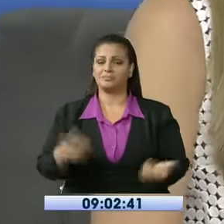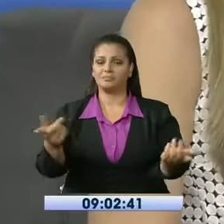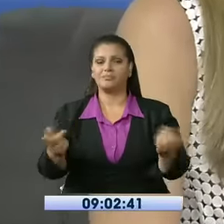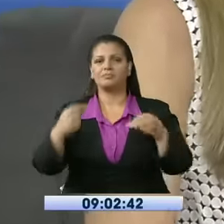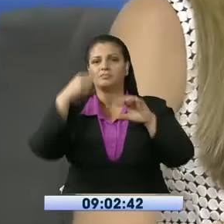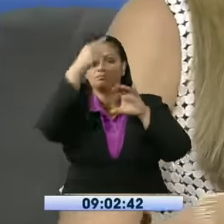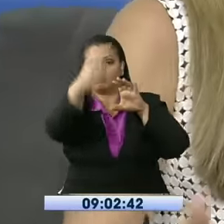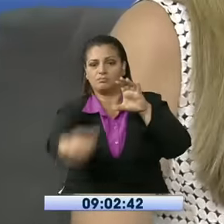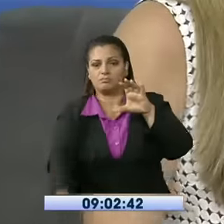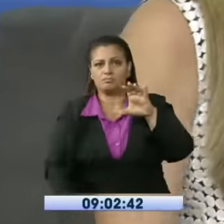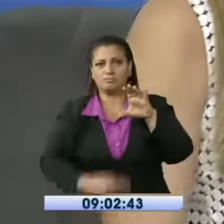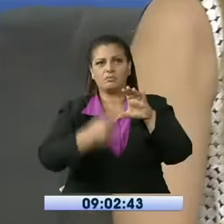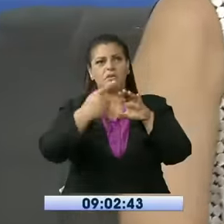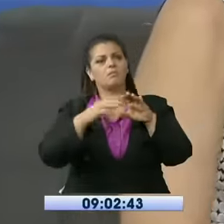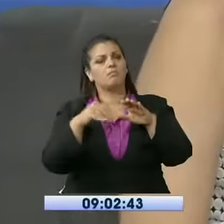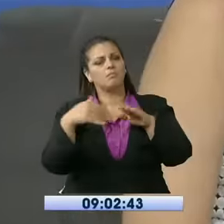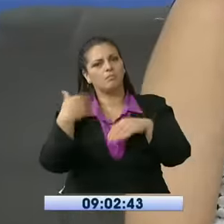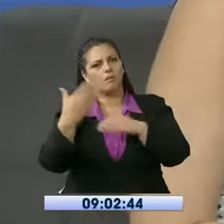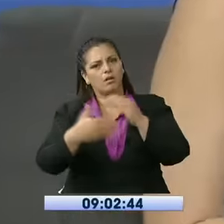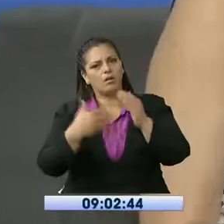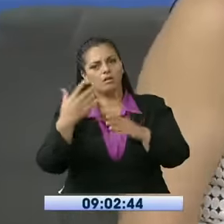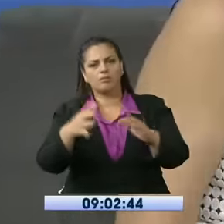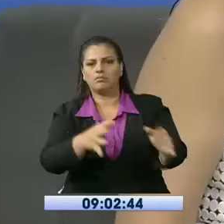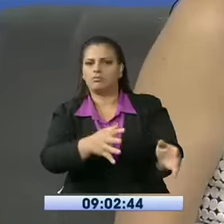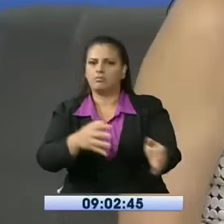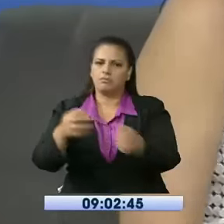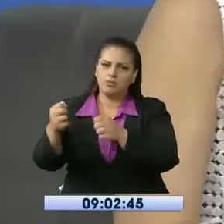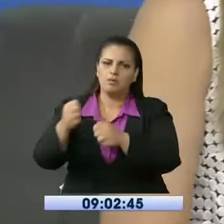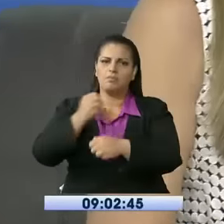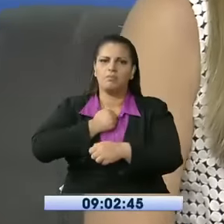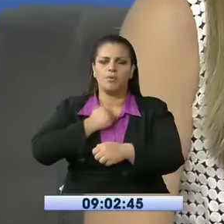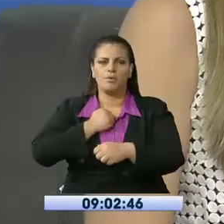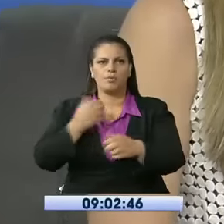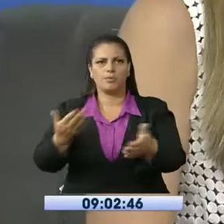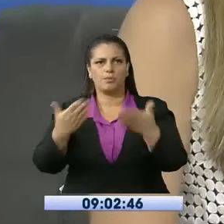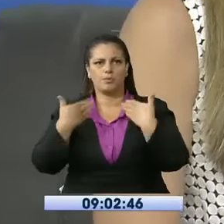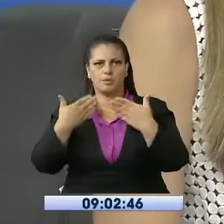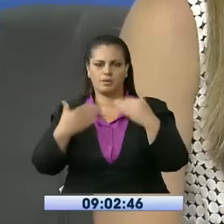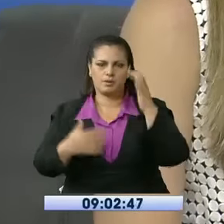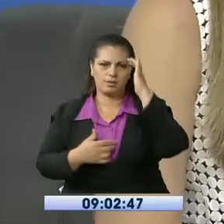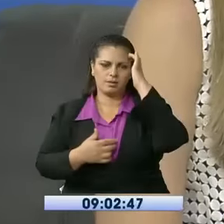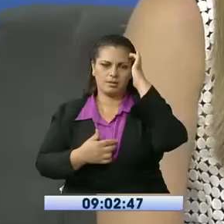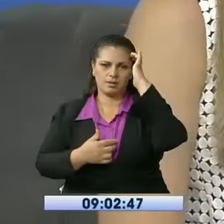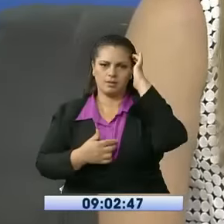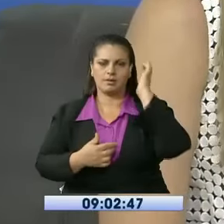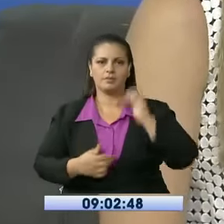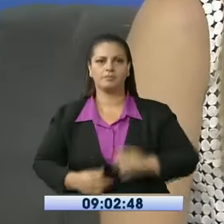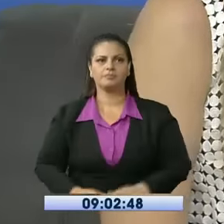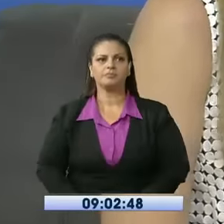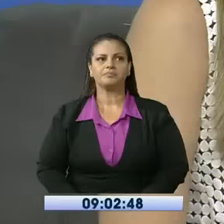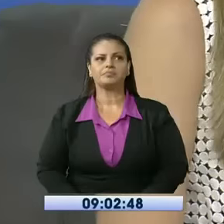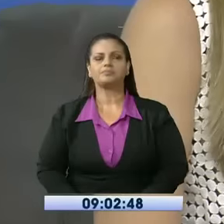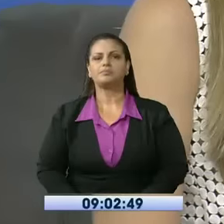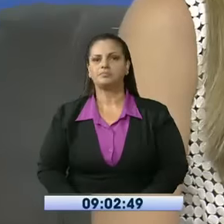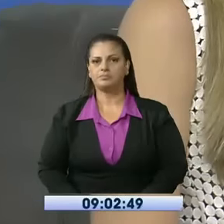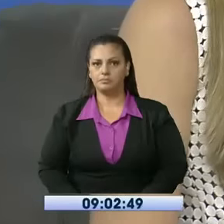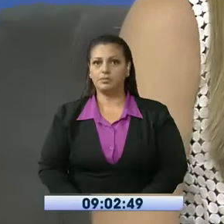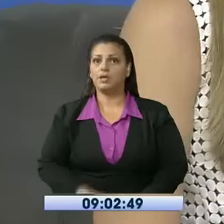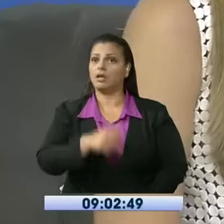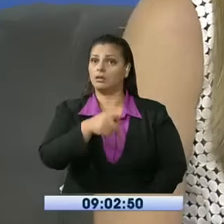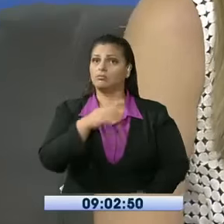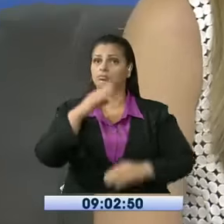bien pasa después de unos años a ser bien de la ciudad. Patrimonial de la ciudad. Nosotros recibimos como municipio un porcentaje de la